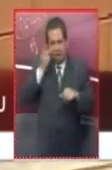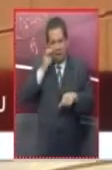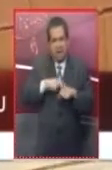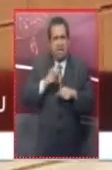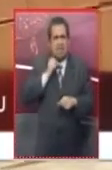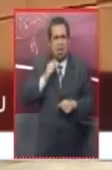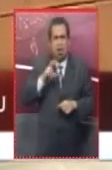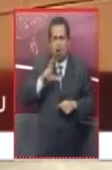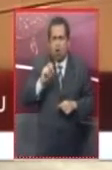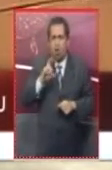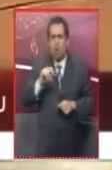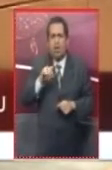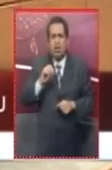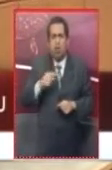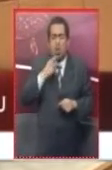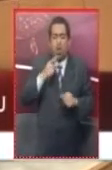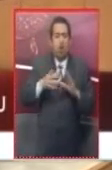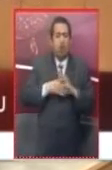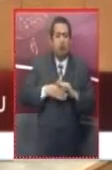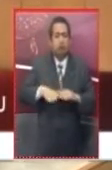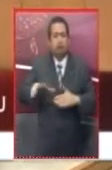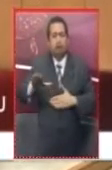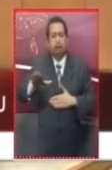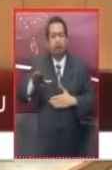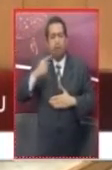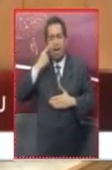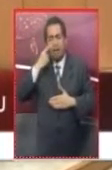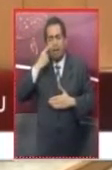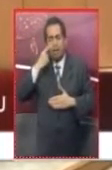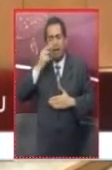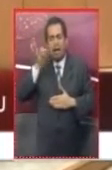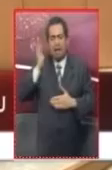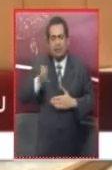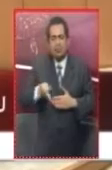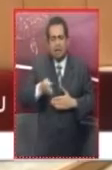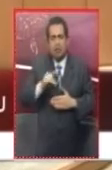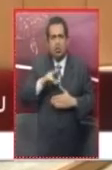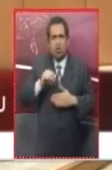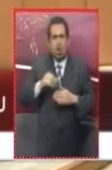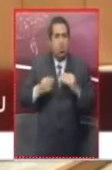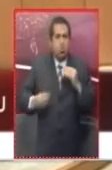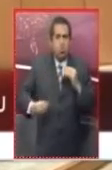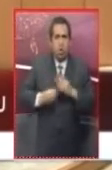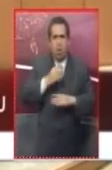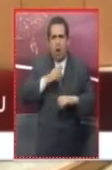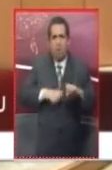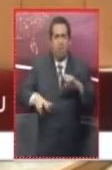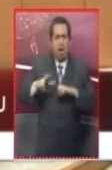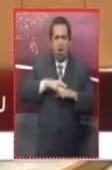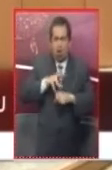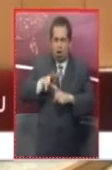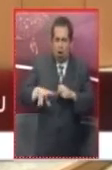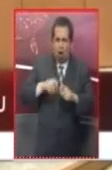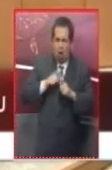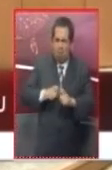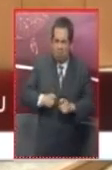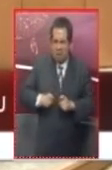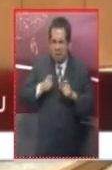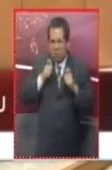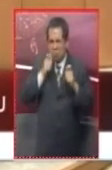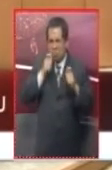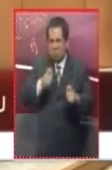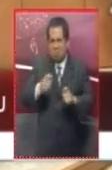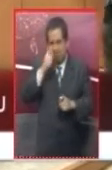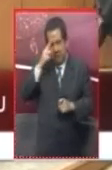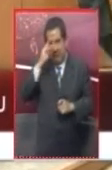senador Roberto Gil Suart, tomó la protesta al ciudadano Miguel Basáñez Ebergenyi como nuevo embajador extraordinario y